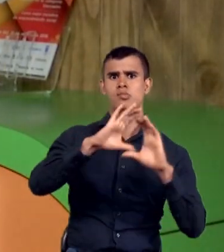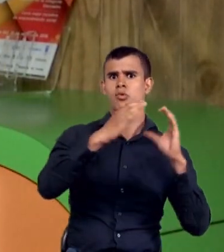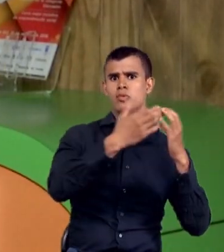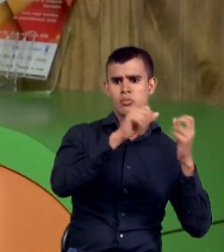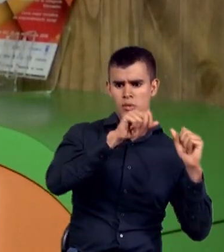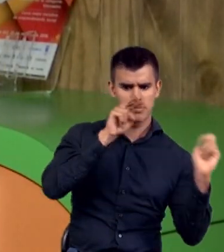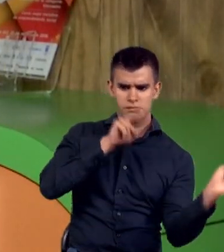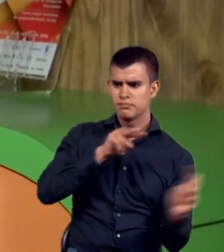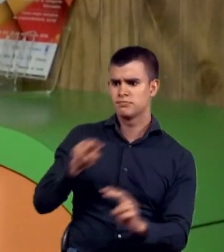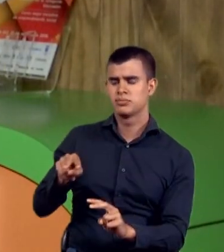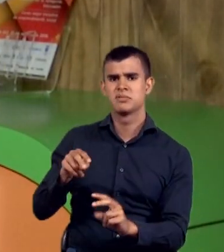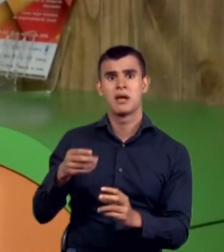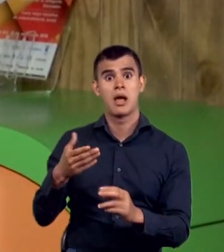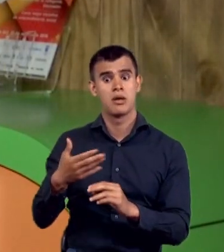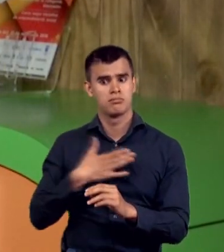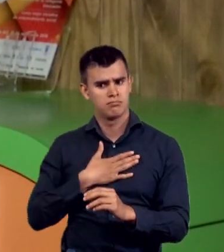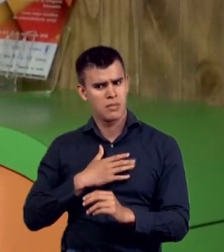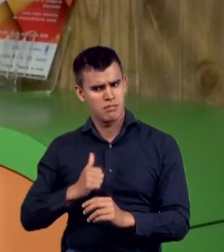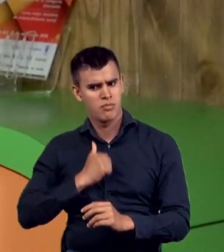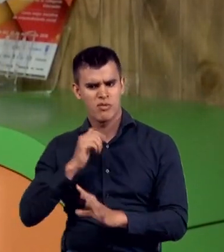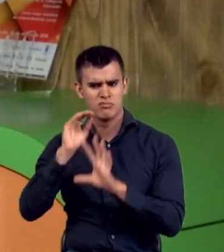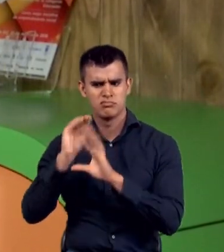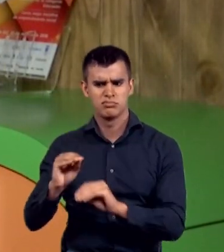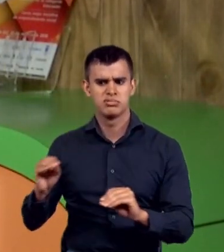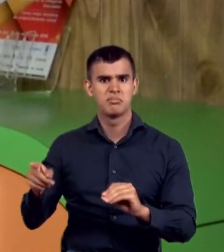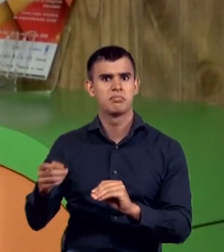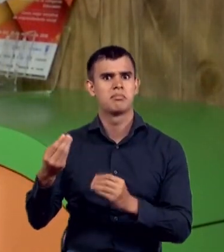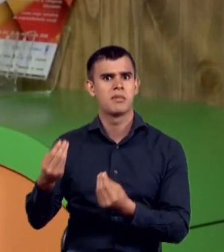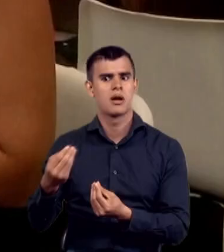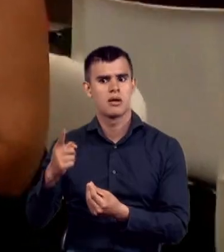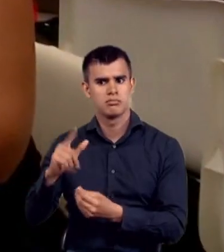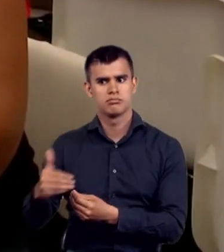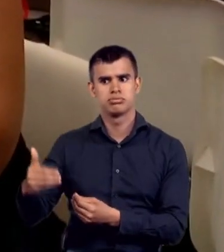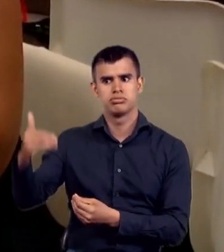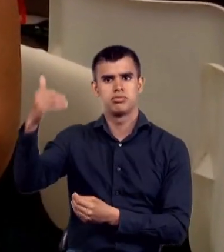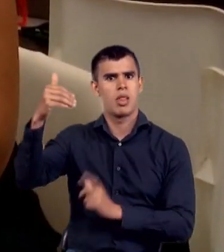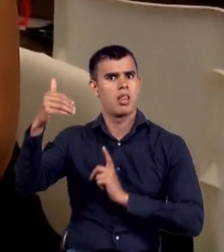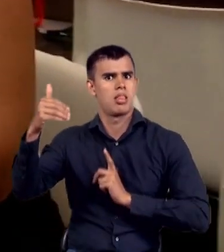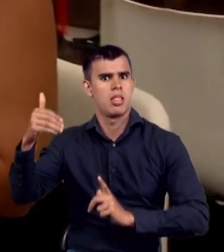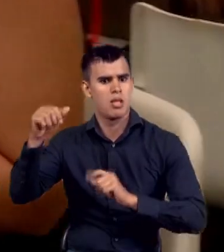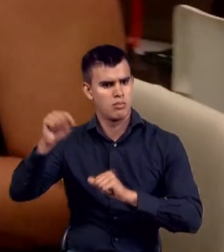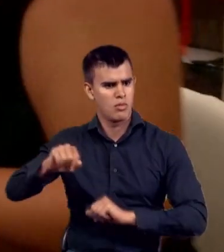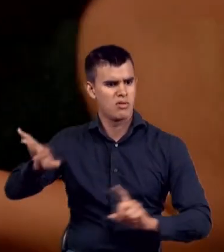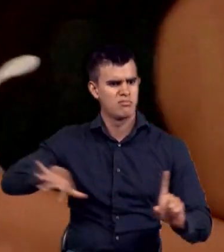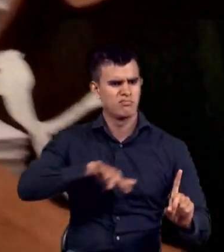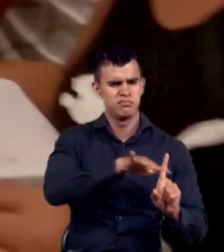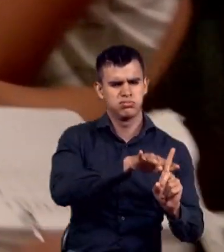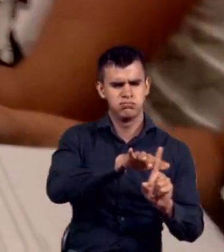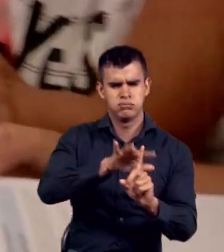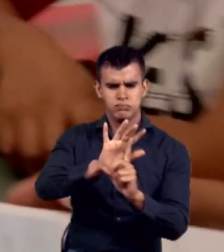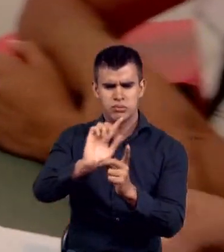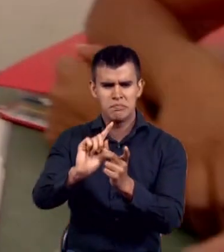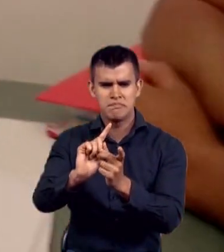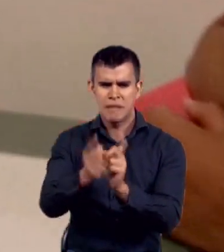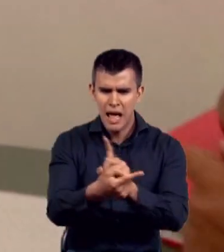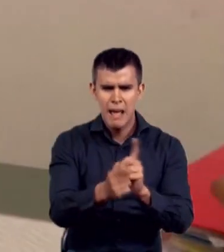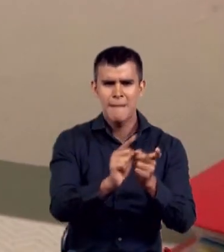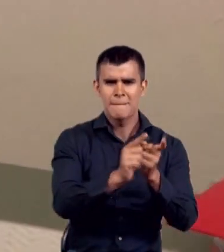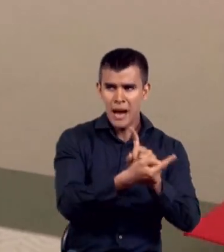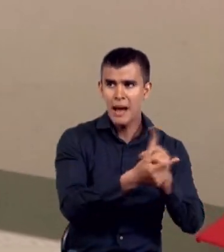muy importante empoderar a la misma comunidad para que sean agentes de cambio, y por eso nuestras maestras, nuestras docentes,